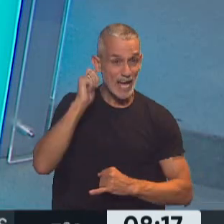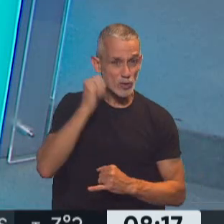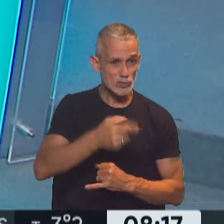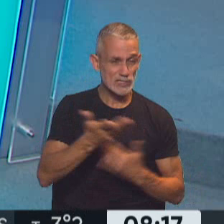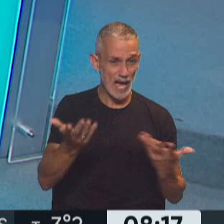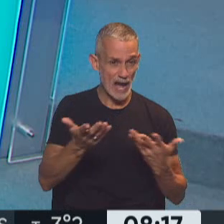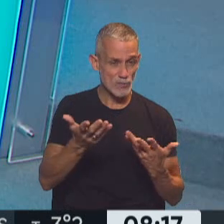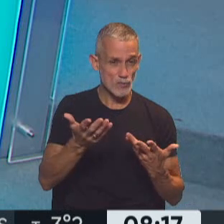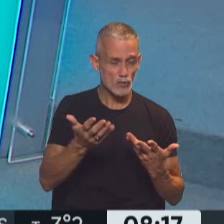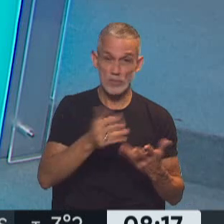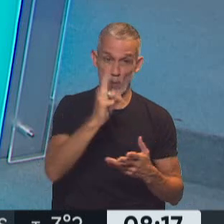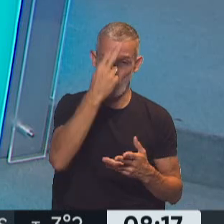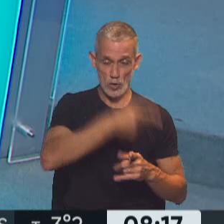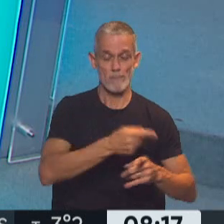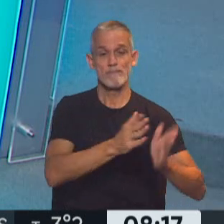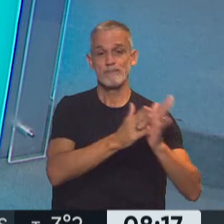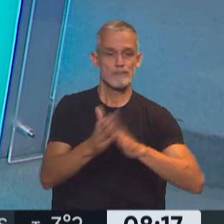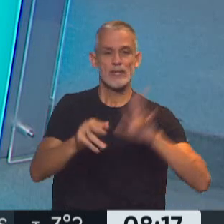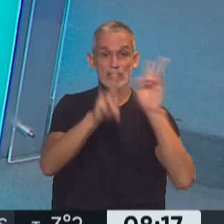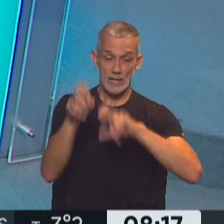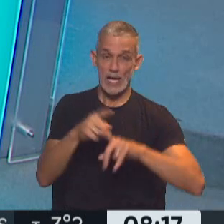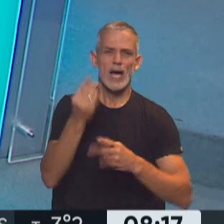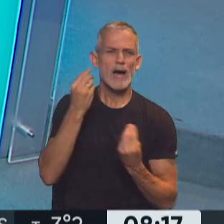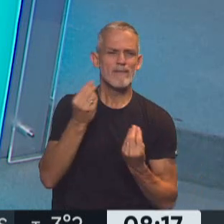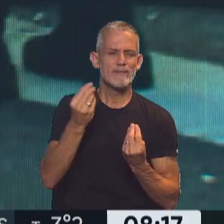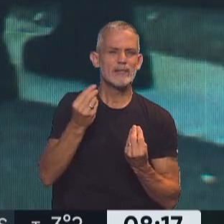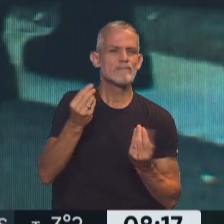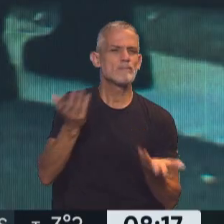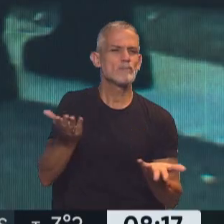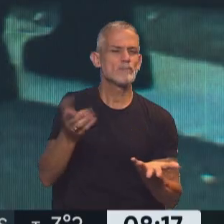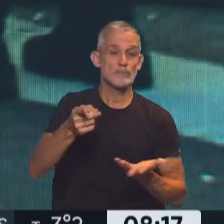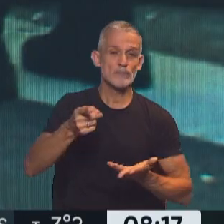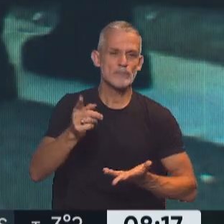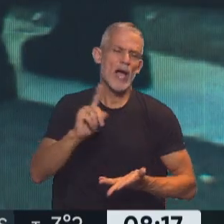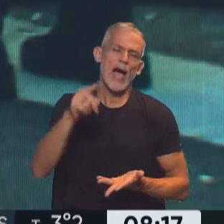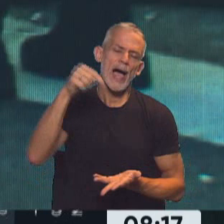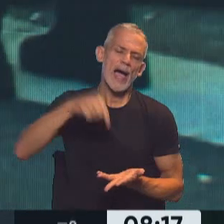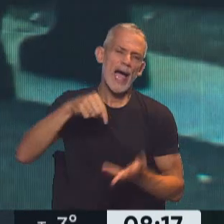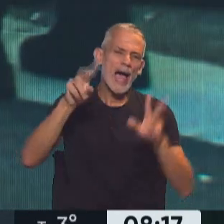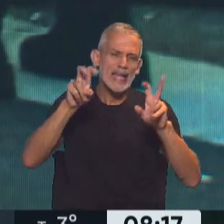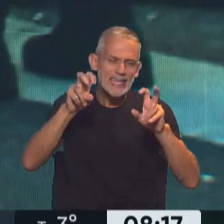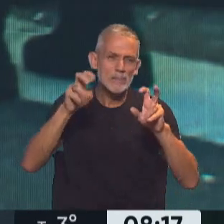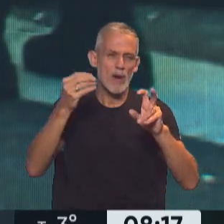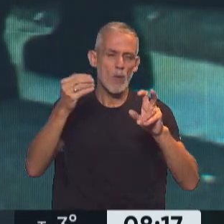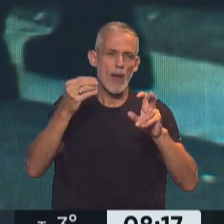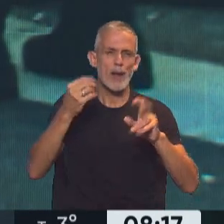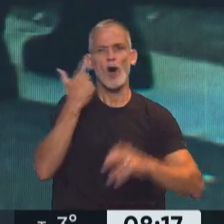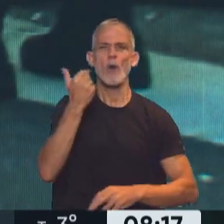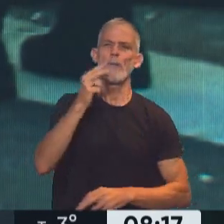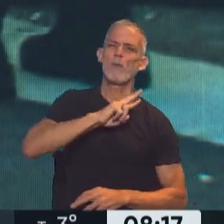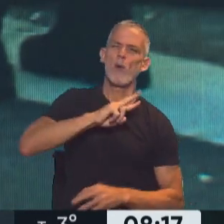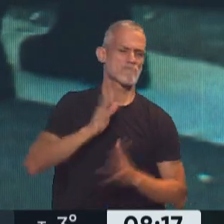años, tremendo. Y lo que están en juego no es el género, ser